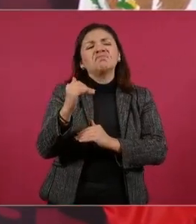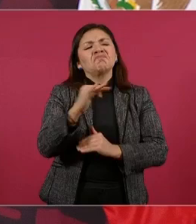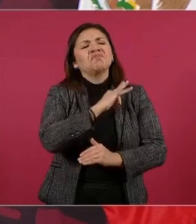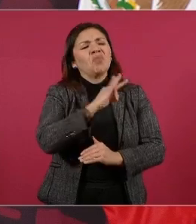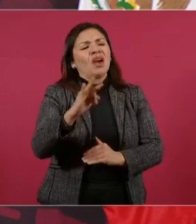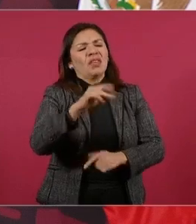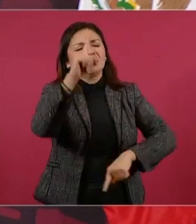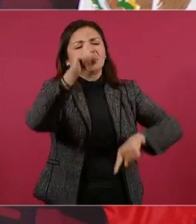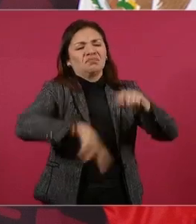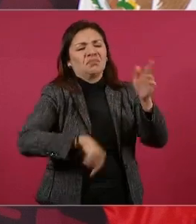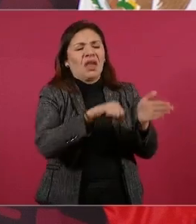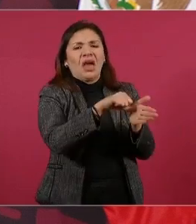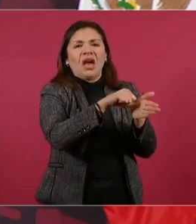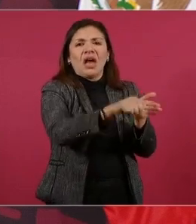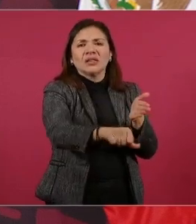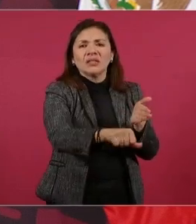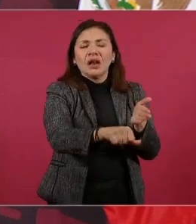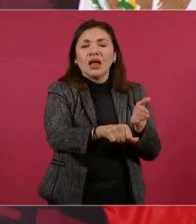cancelan